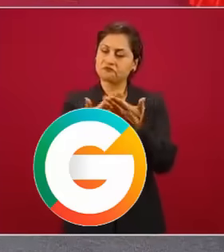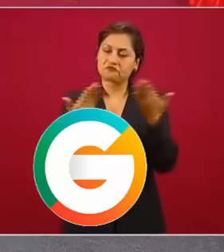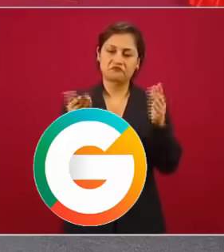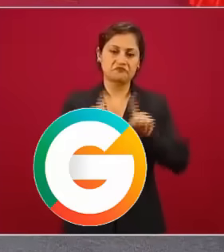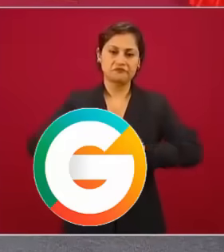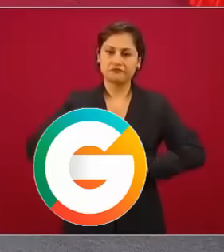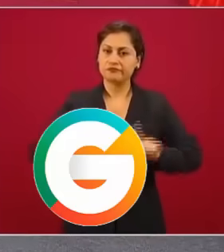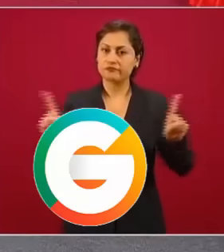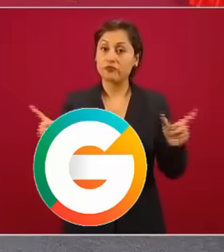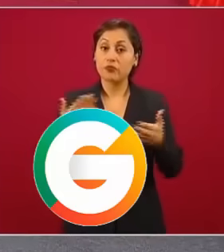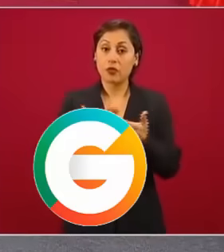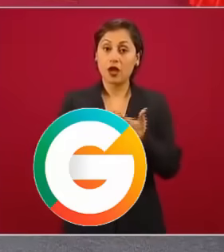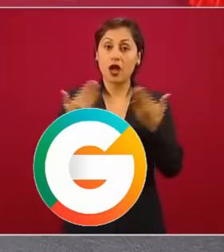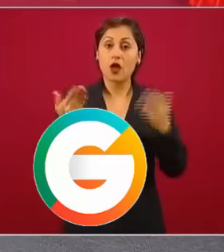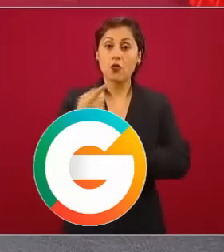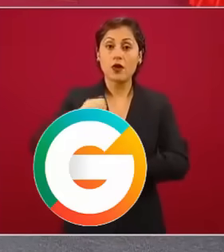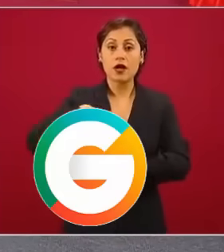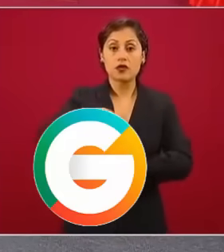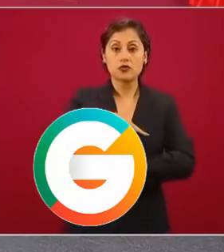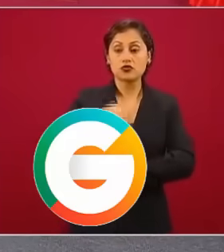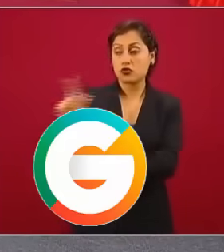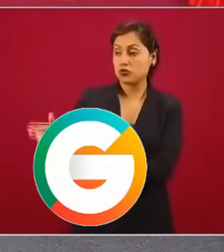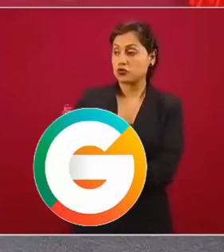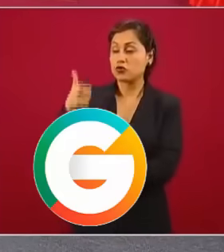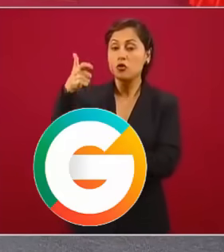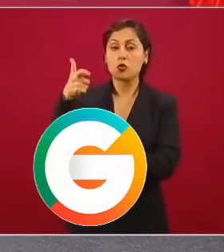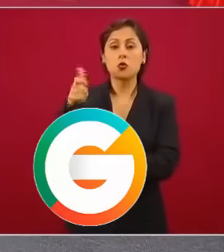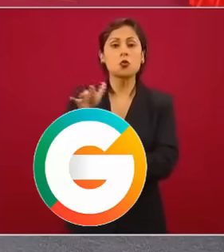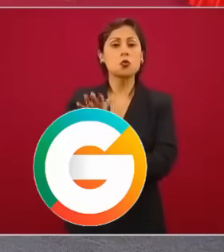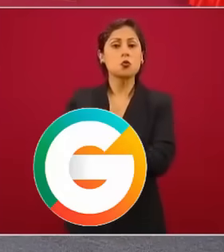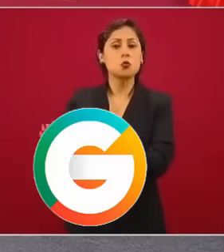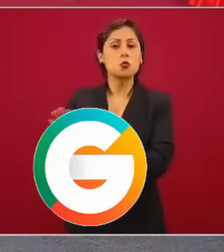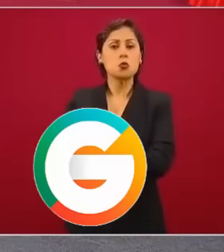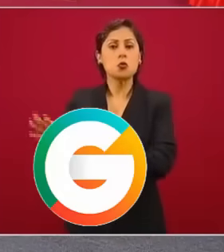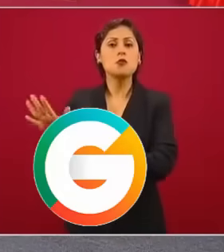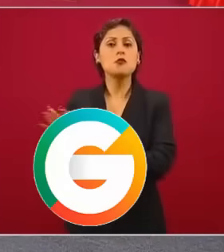porque era muchísimo lo que se utilizaba